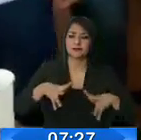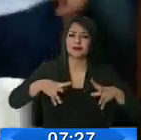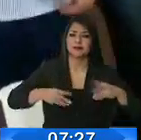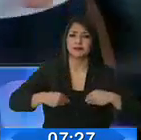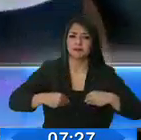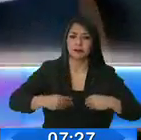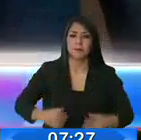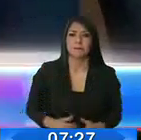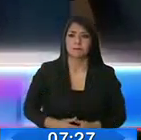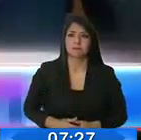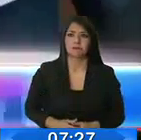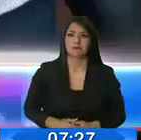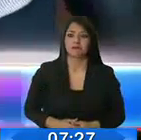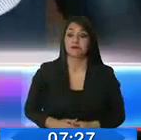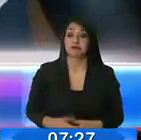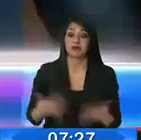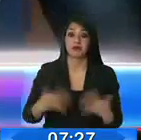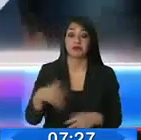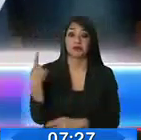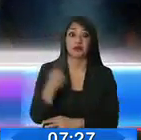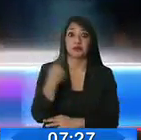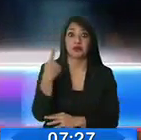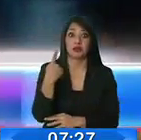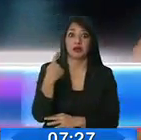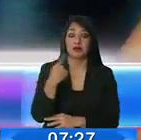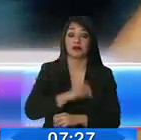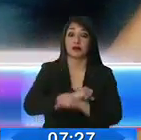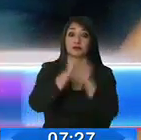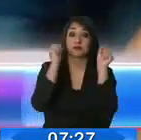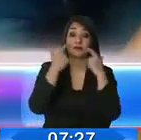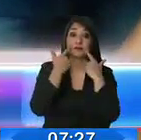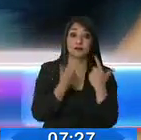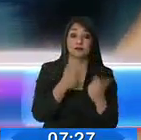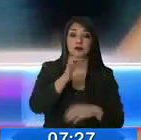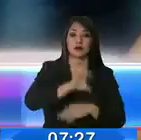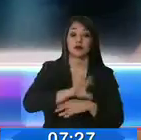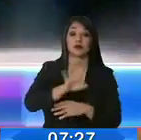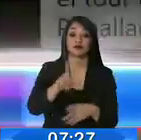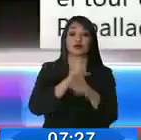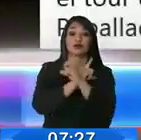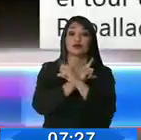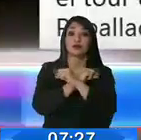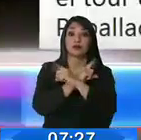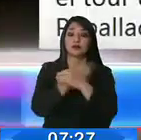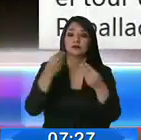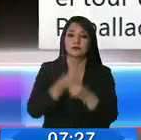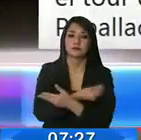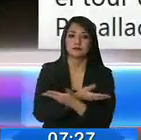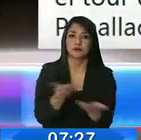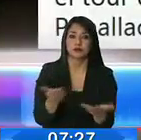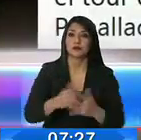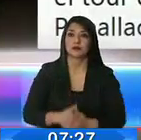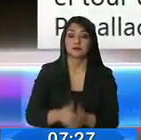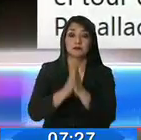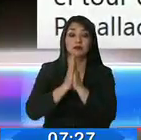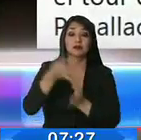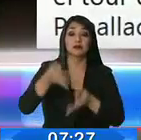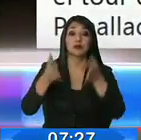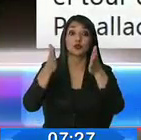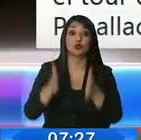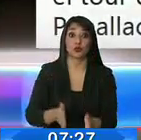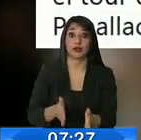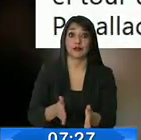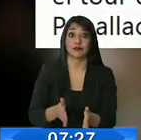Todo sucedió en menos de un día. En horas de la mañana, Fiscalía Ecuatoriana, a través de su cuenta de Twitter, informaba que solicitó al juez competente que se